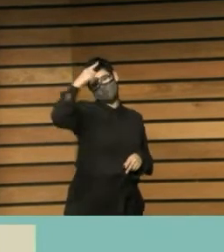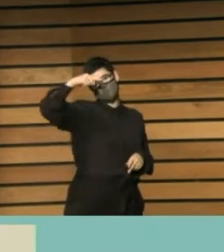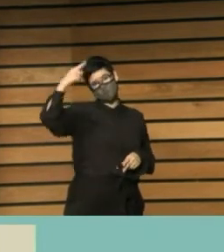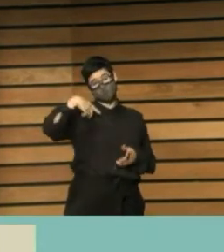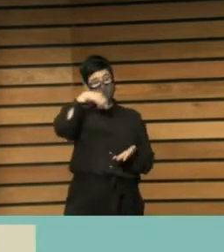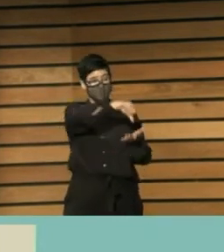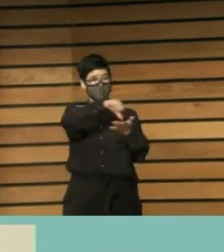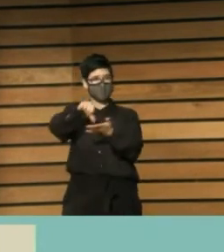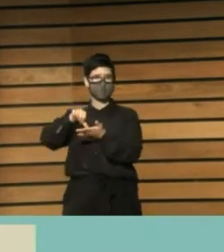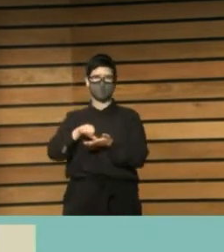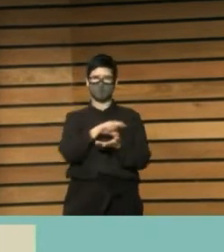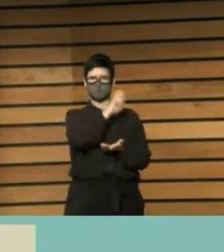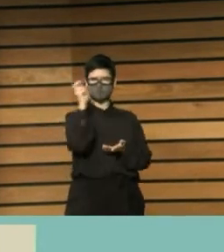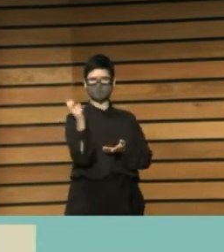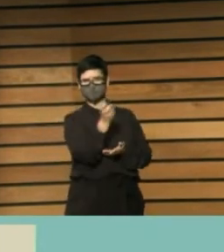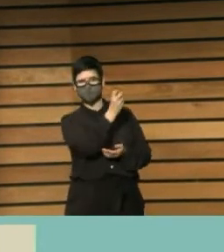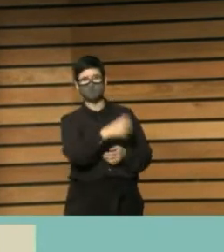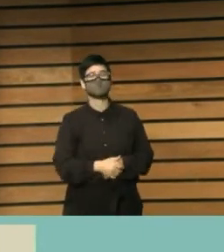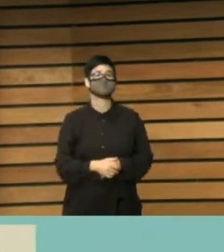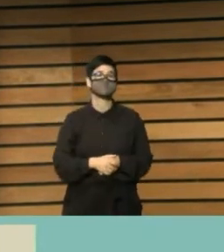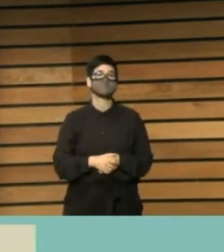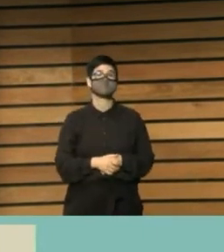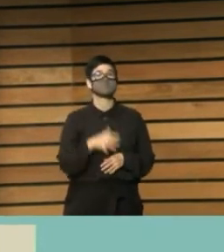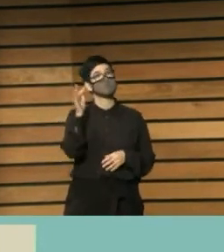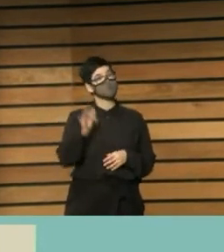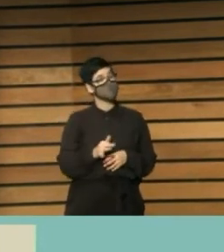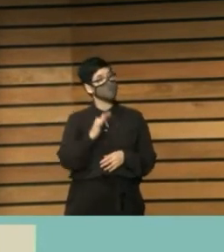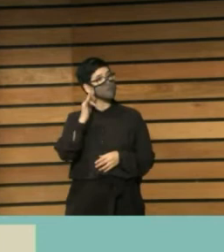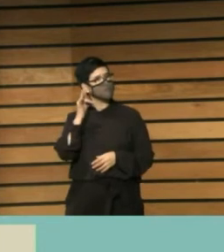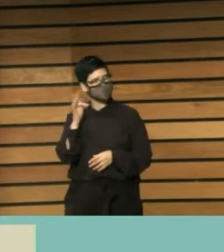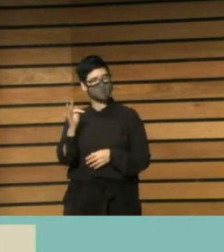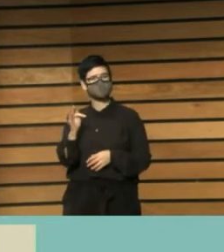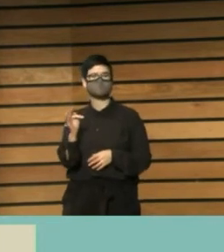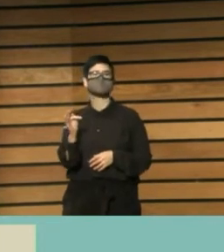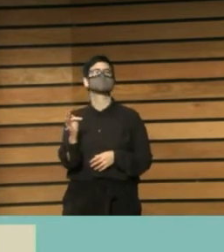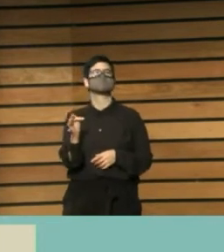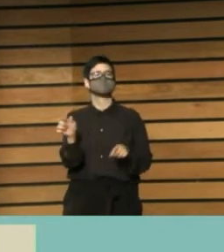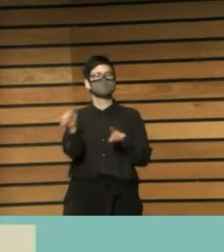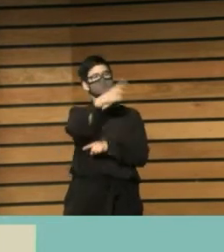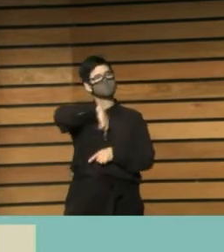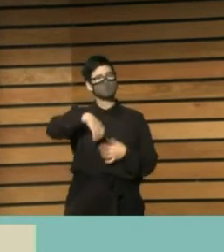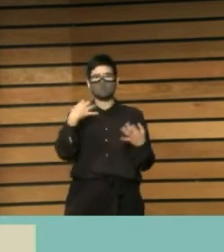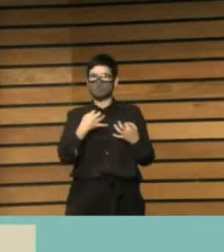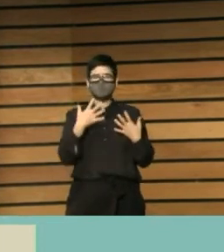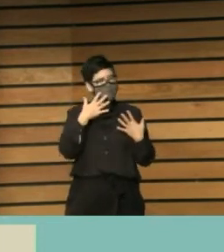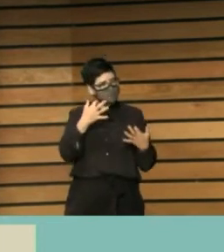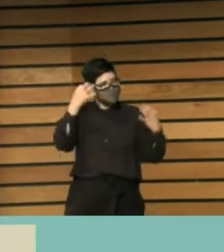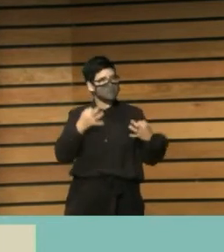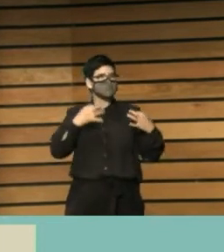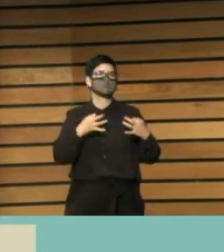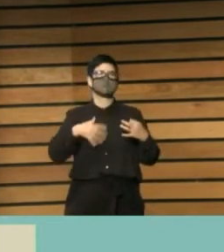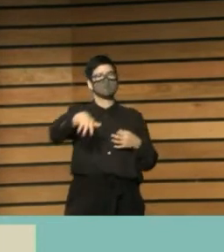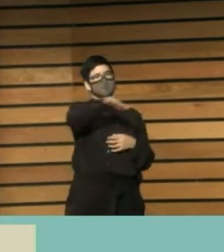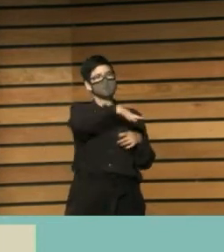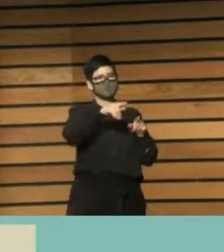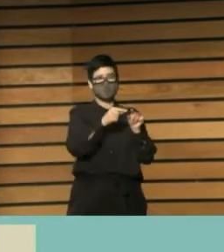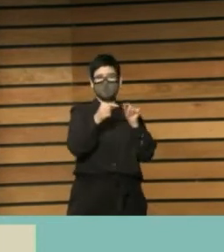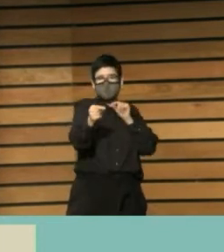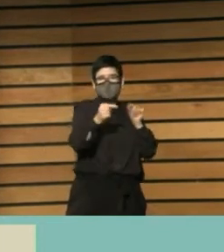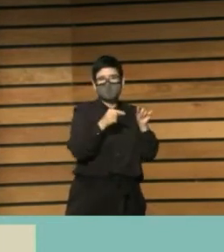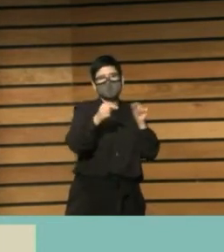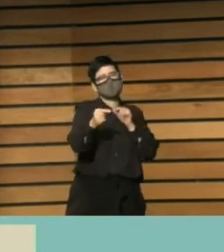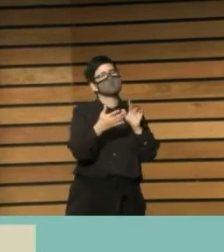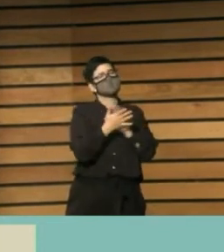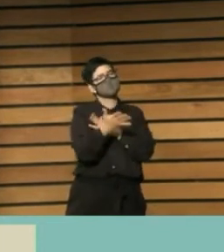ciudades. Además, debemos asegurarnos de que los espacios virtuales sean también espacios